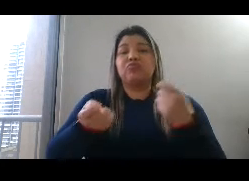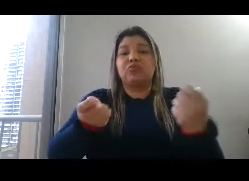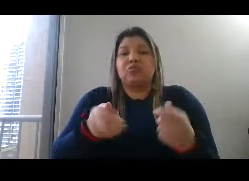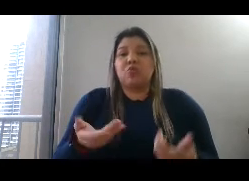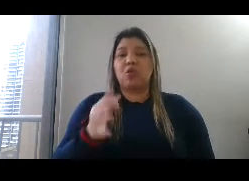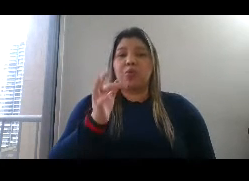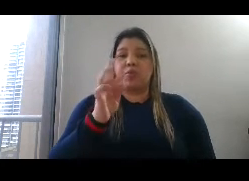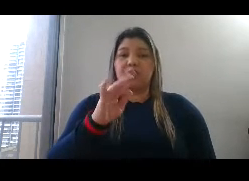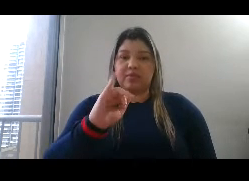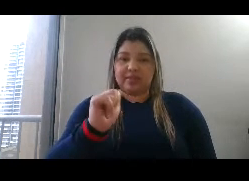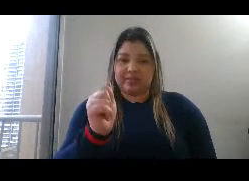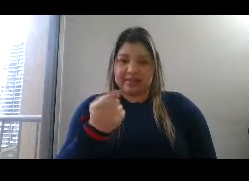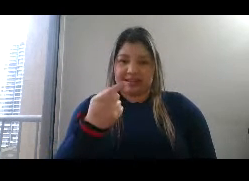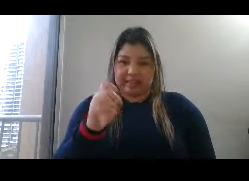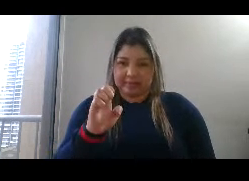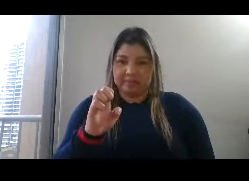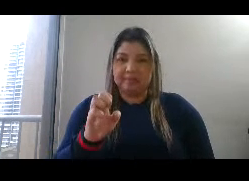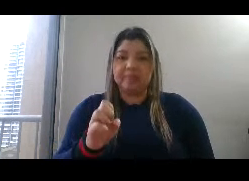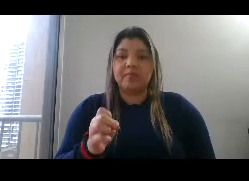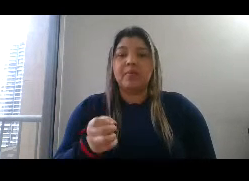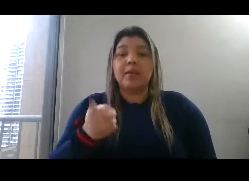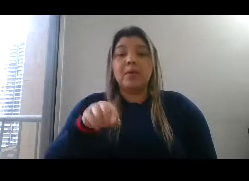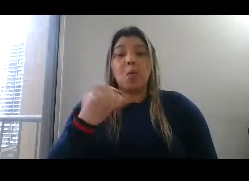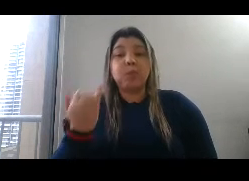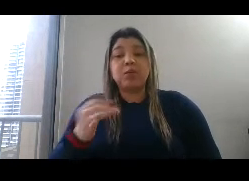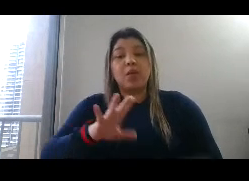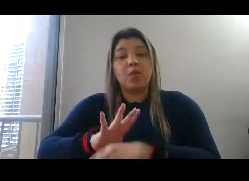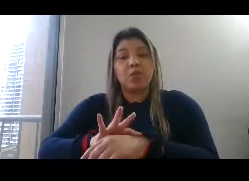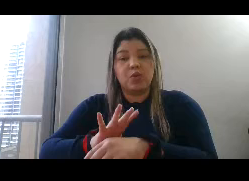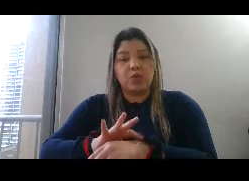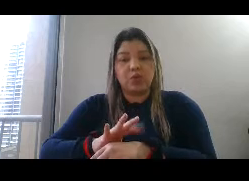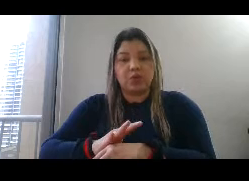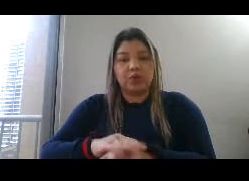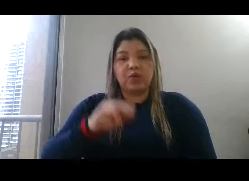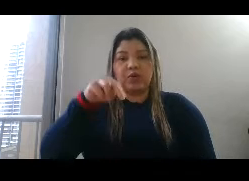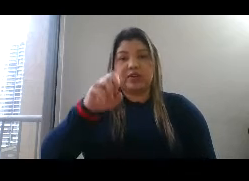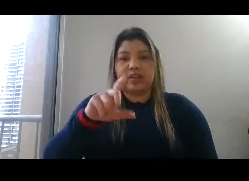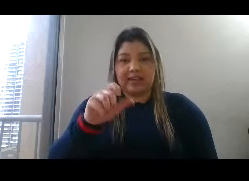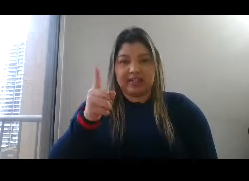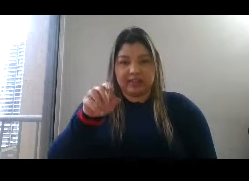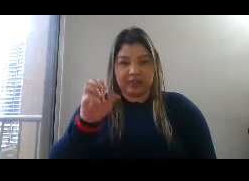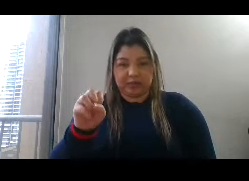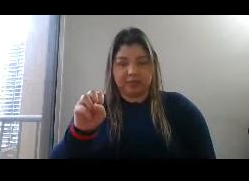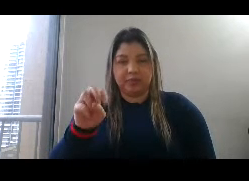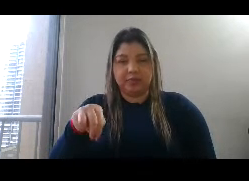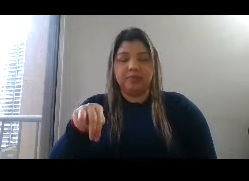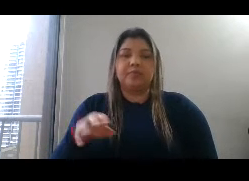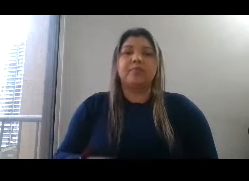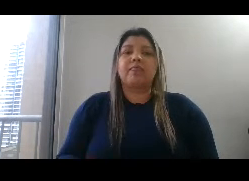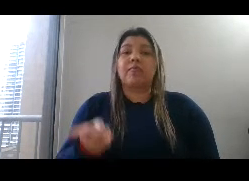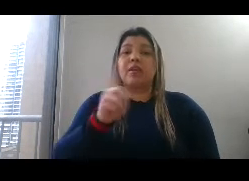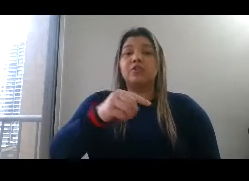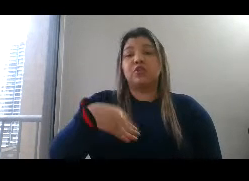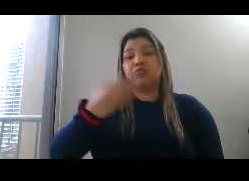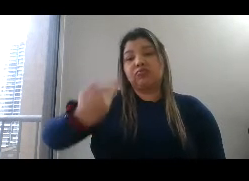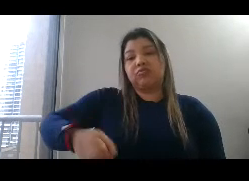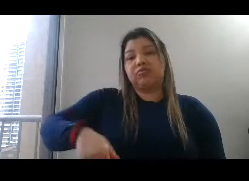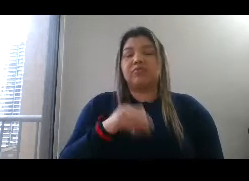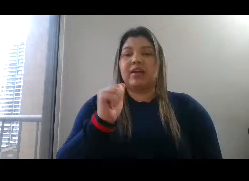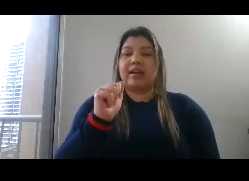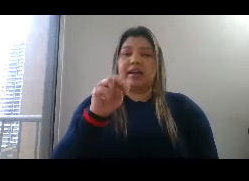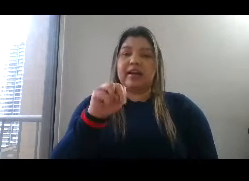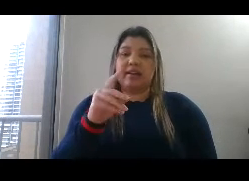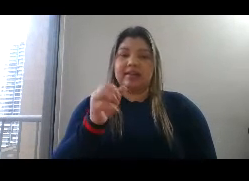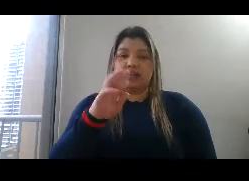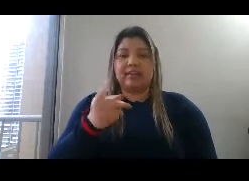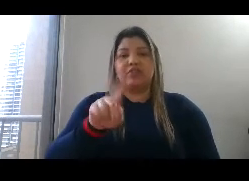doctor Nelson Rafael Pinedo. Mi nombre es Andrés Mauricio Castañeda Escobar y hago parte de Educación para los Clientes de